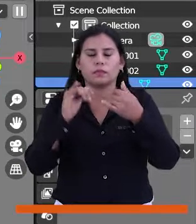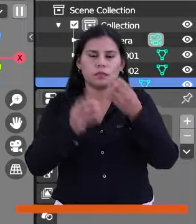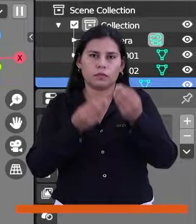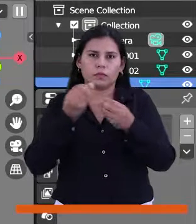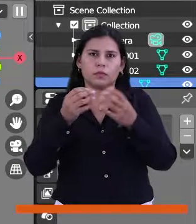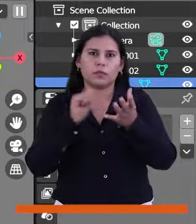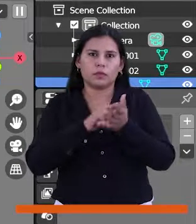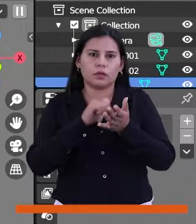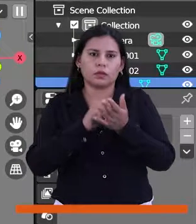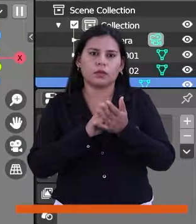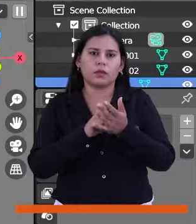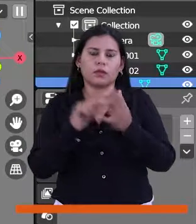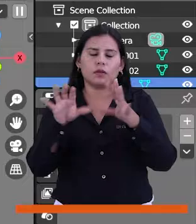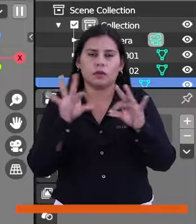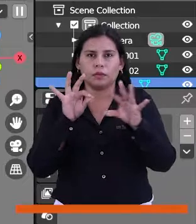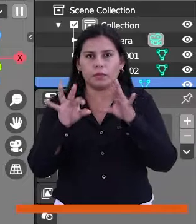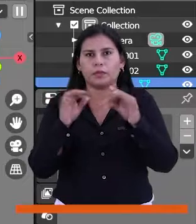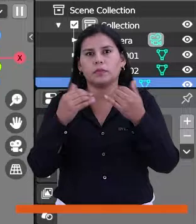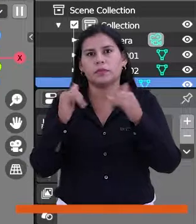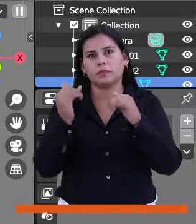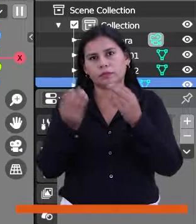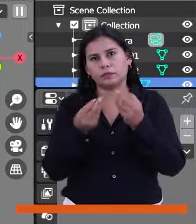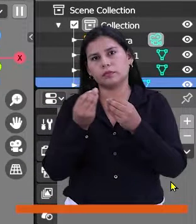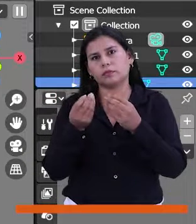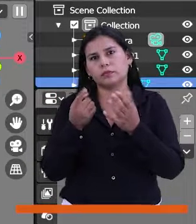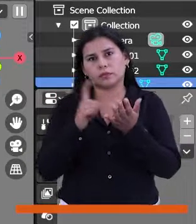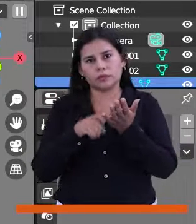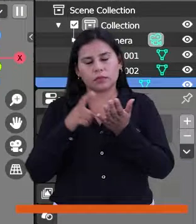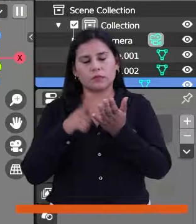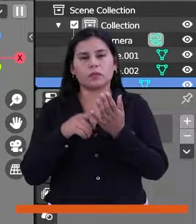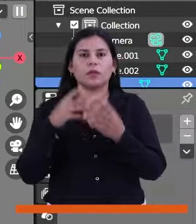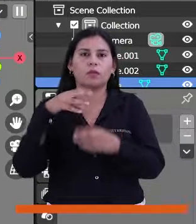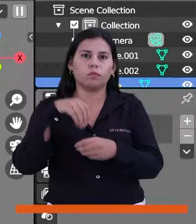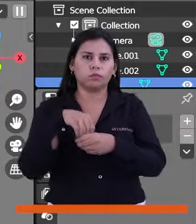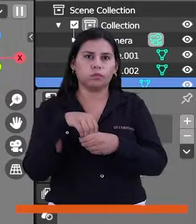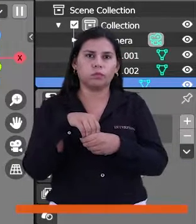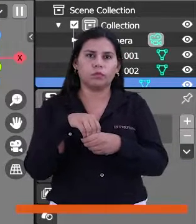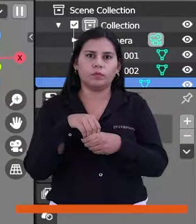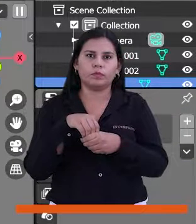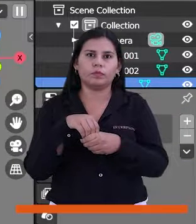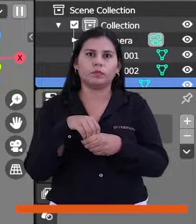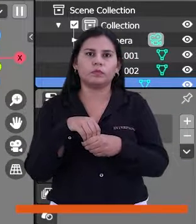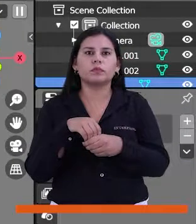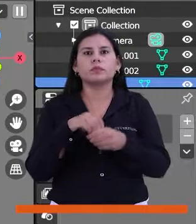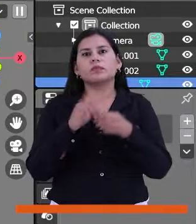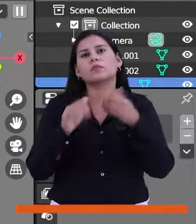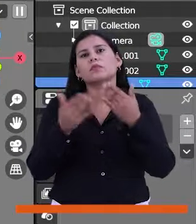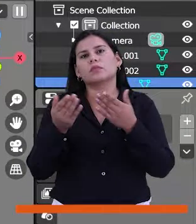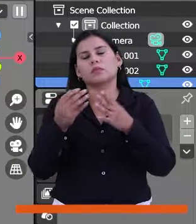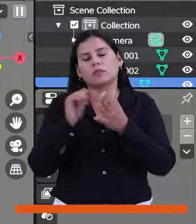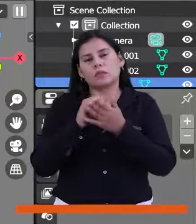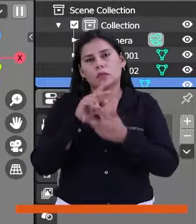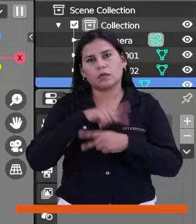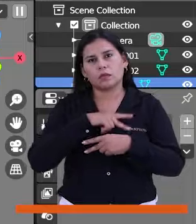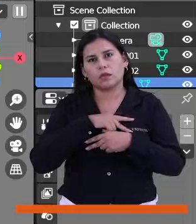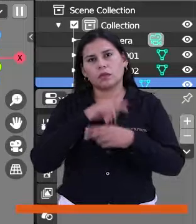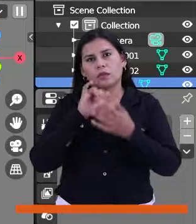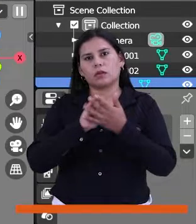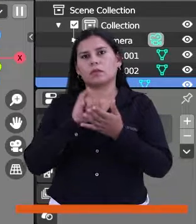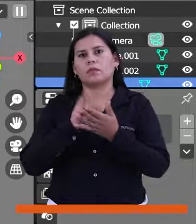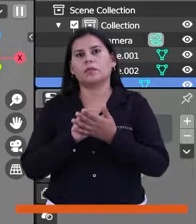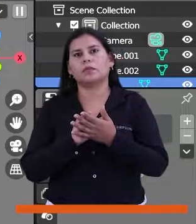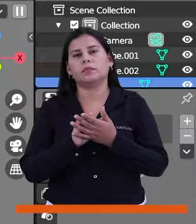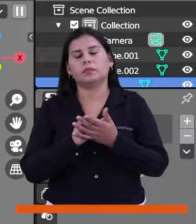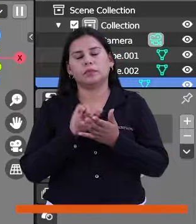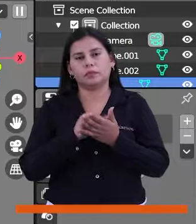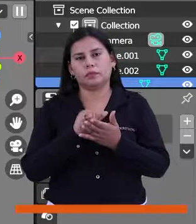un material. Sencillamente lo seleccionamos y hacemos clic dentro de la opción de propiedades de materiales,